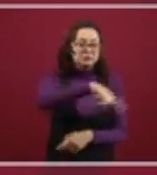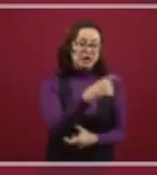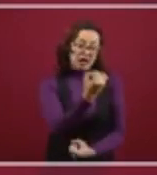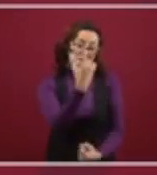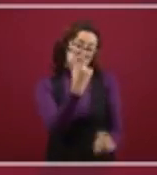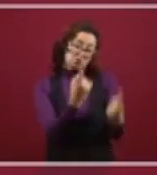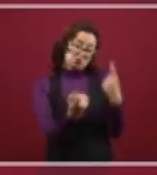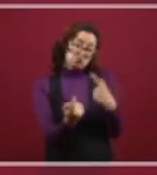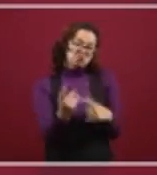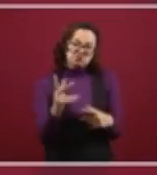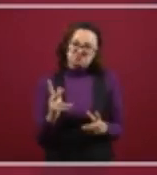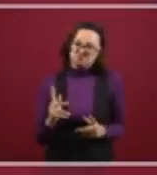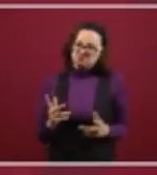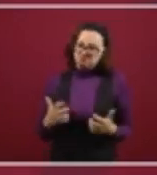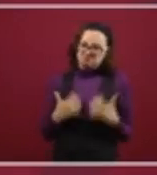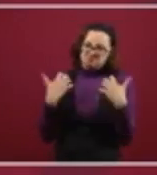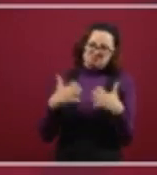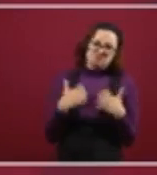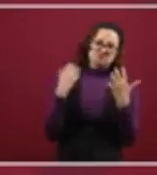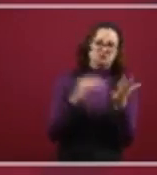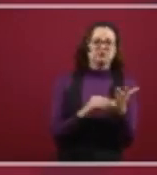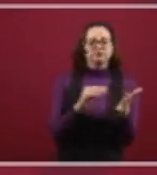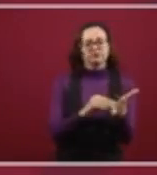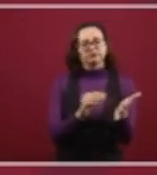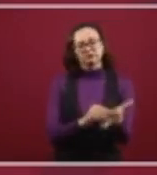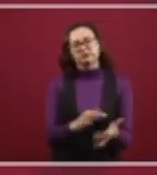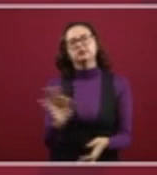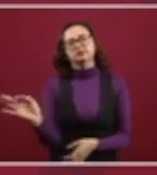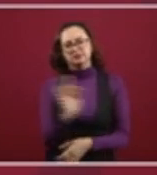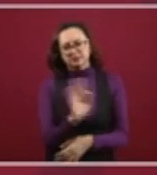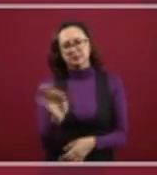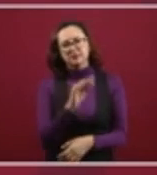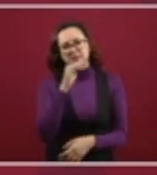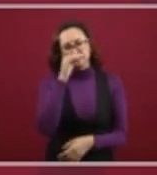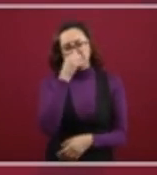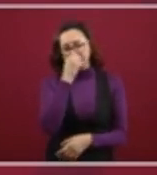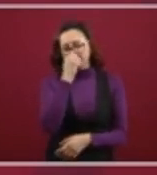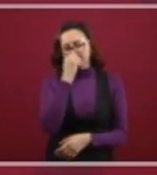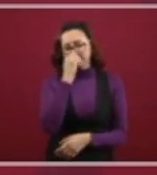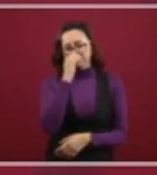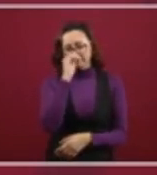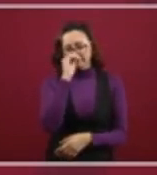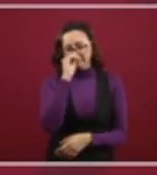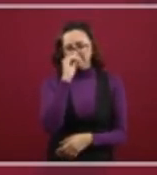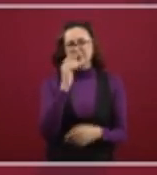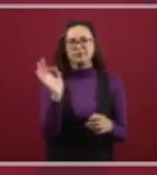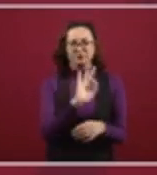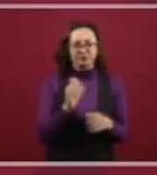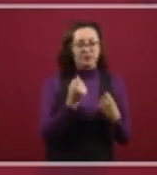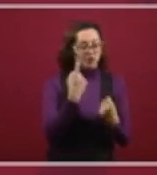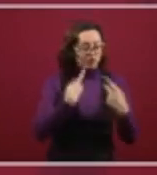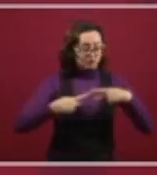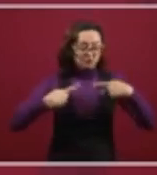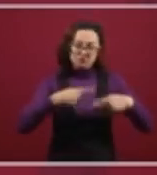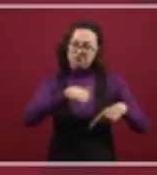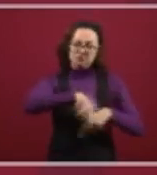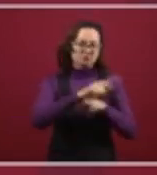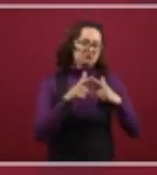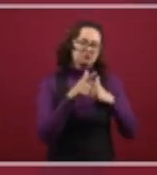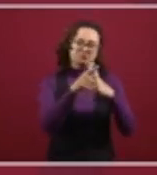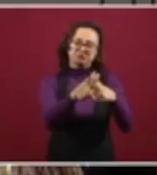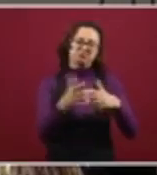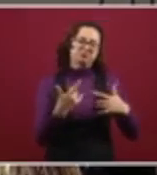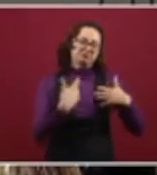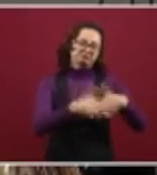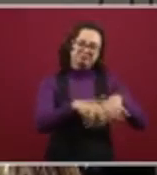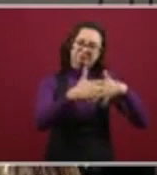pueda seguir teniendo de algunas expresiones de manifestaciones en las carreteras. Creemos que mucho de ello no